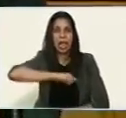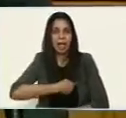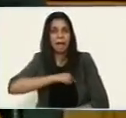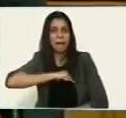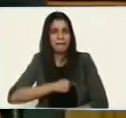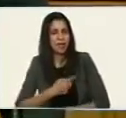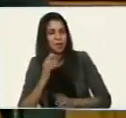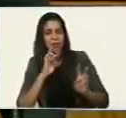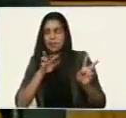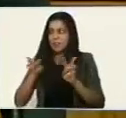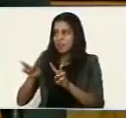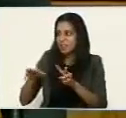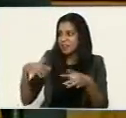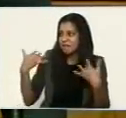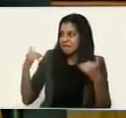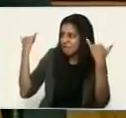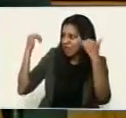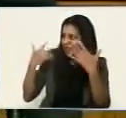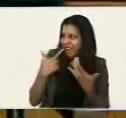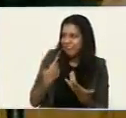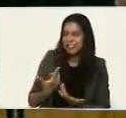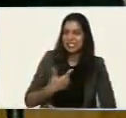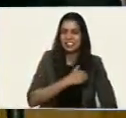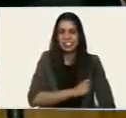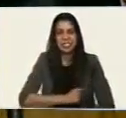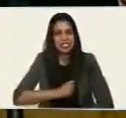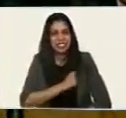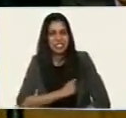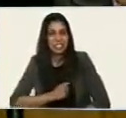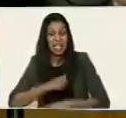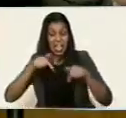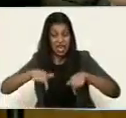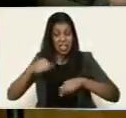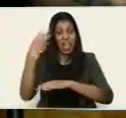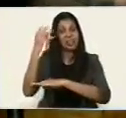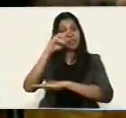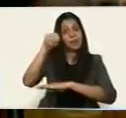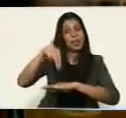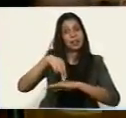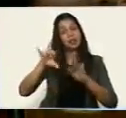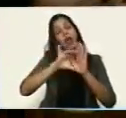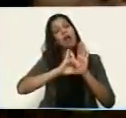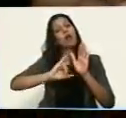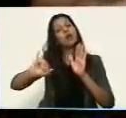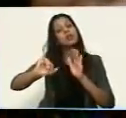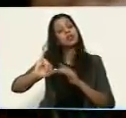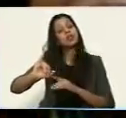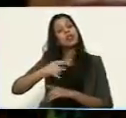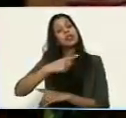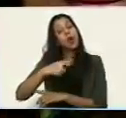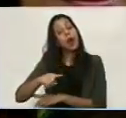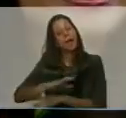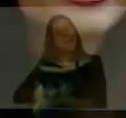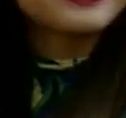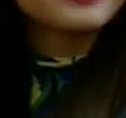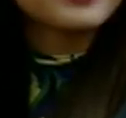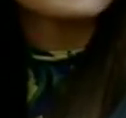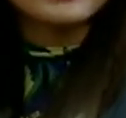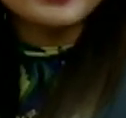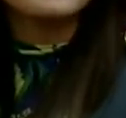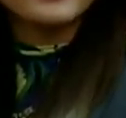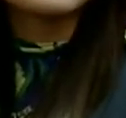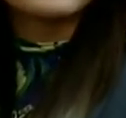Algo debe hacerse. Y esta Asamblea Nacional Constituyente tiene un mandato de al menos,